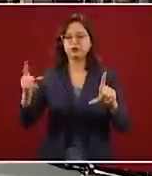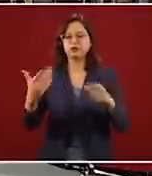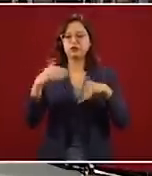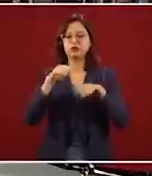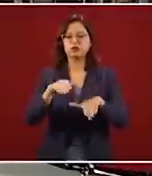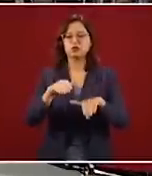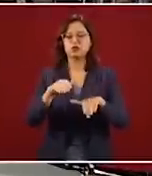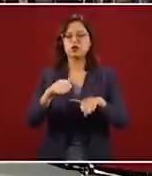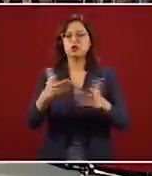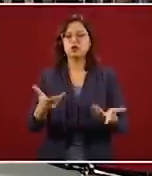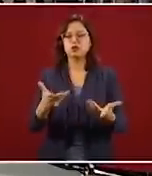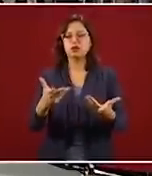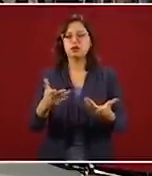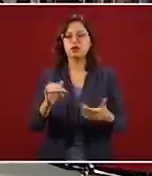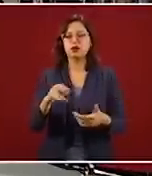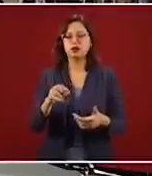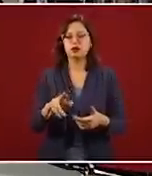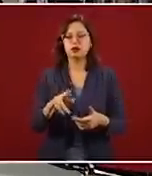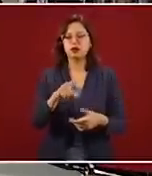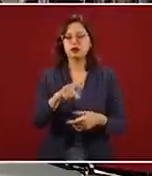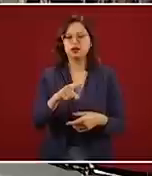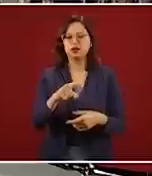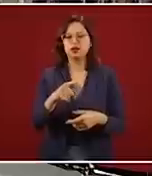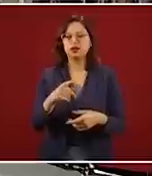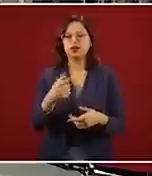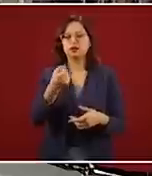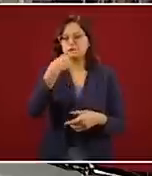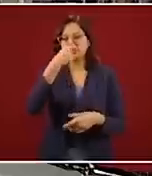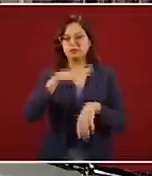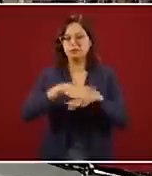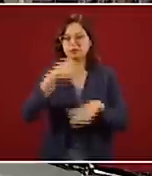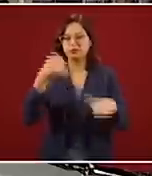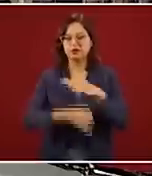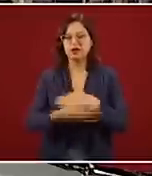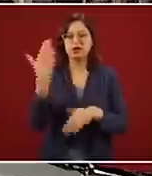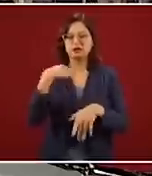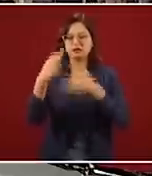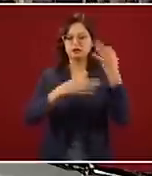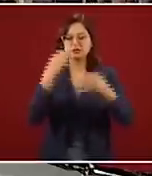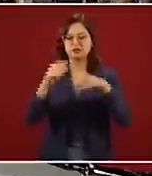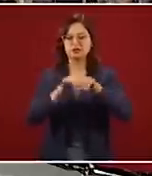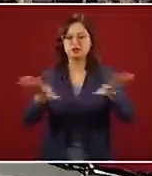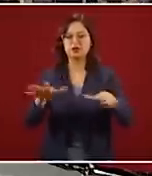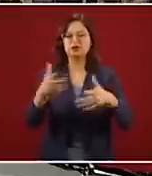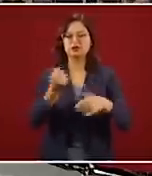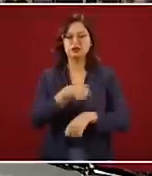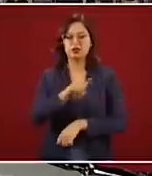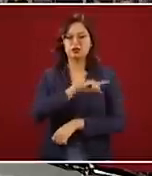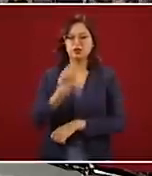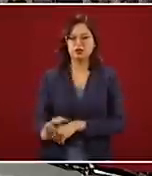instalada en el Sistema Nacional de Salud para la atención de medicina crítica. Esto lo presentamos en la conferencia de prensa de salud el pasado